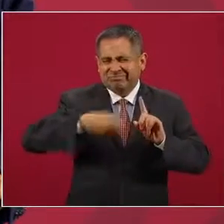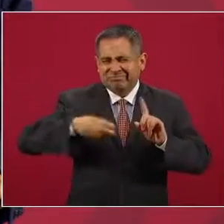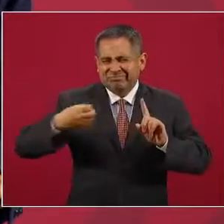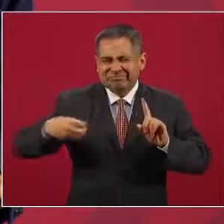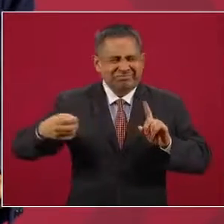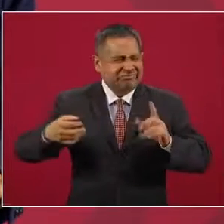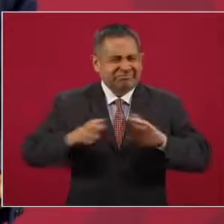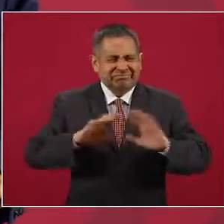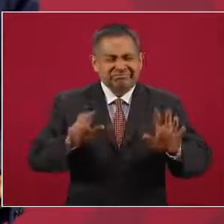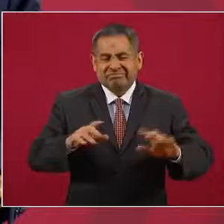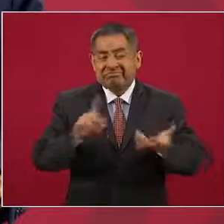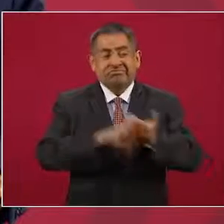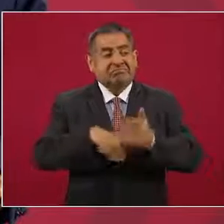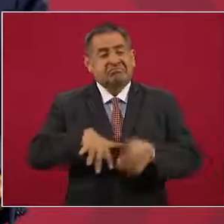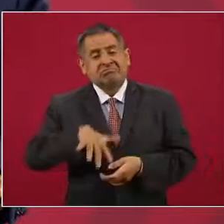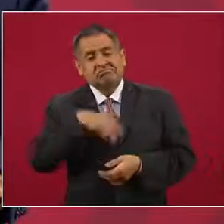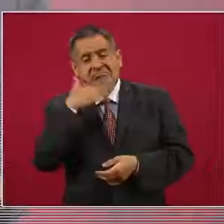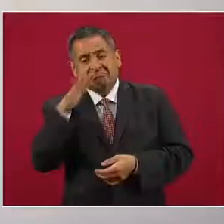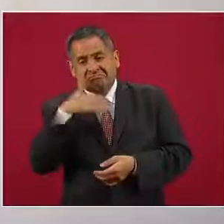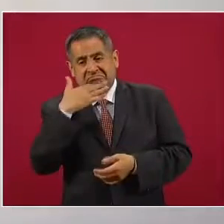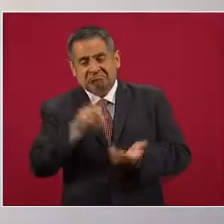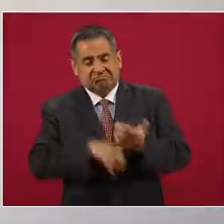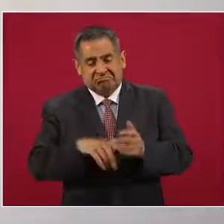y corrupción.